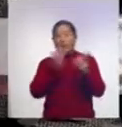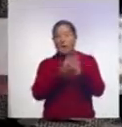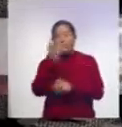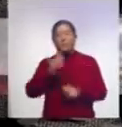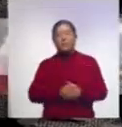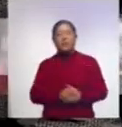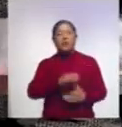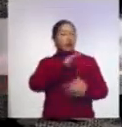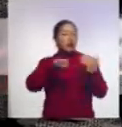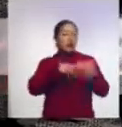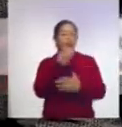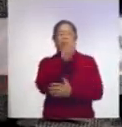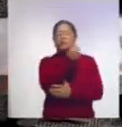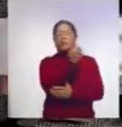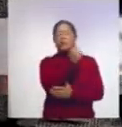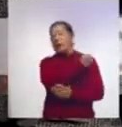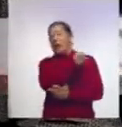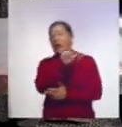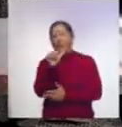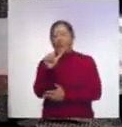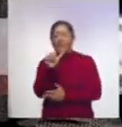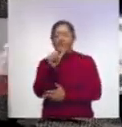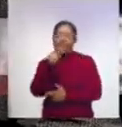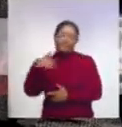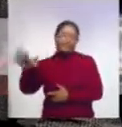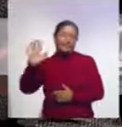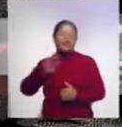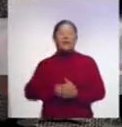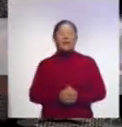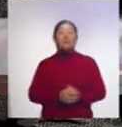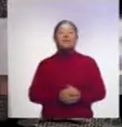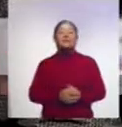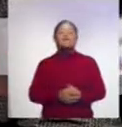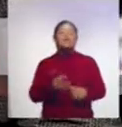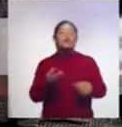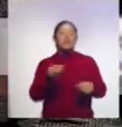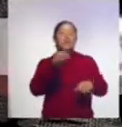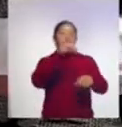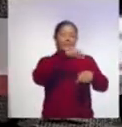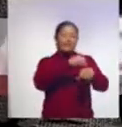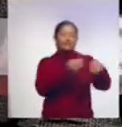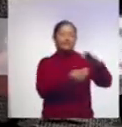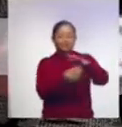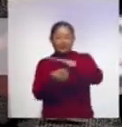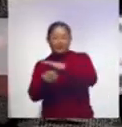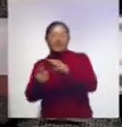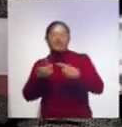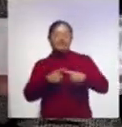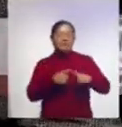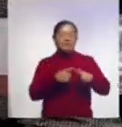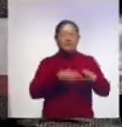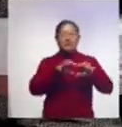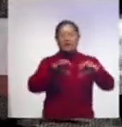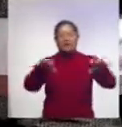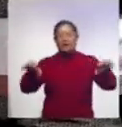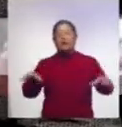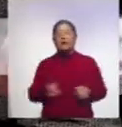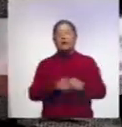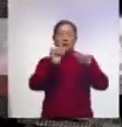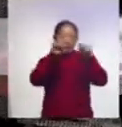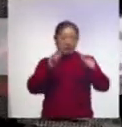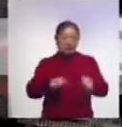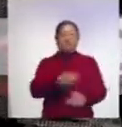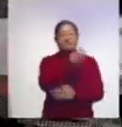inicia desde las 9 de la mañana con la colocación de los diferentes puestos de nuestros artesanos y productores, de 9 a